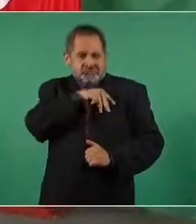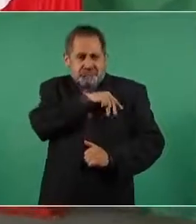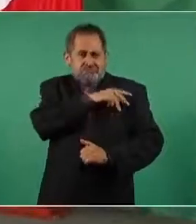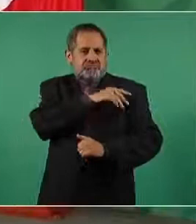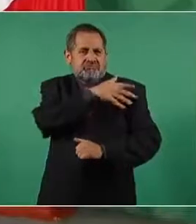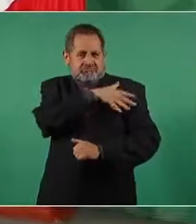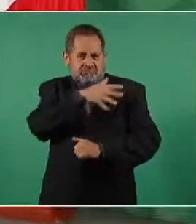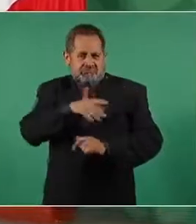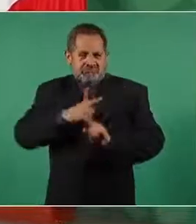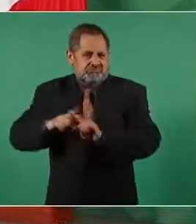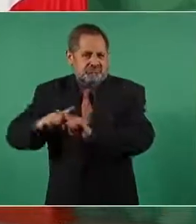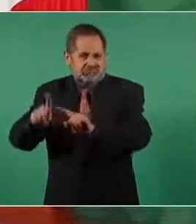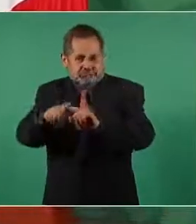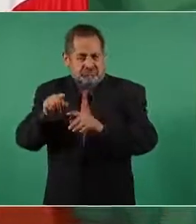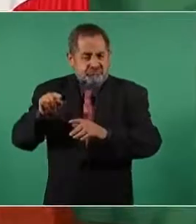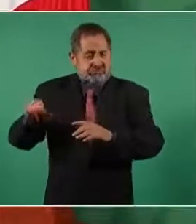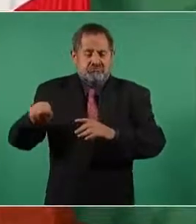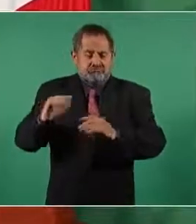los